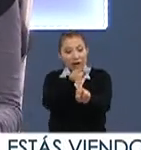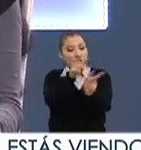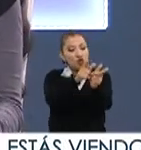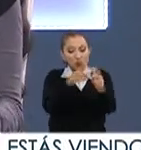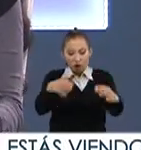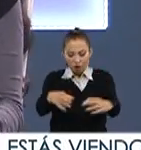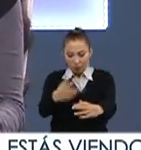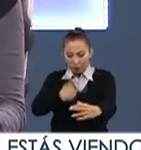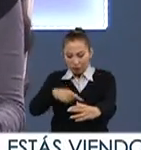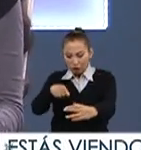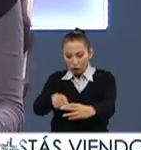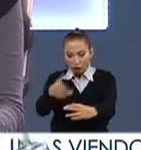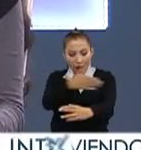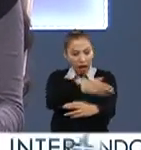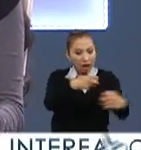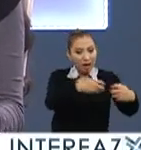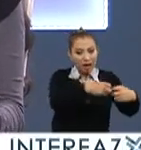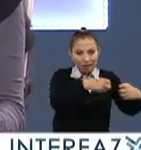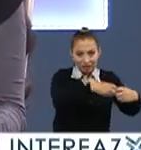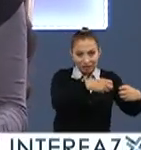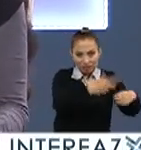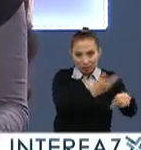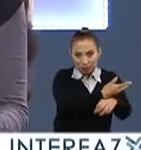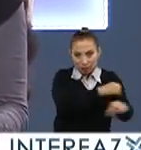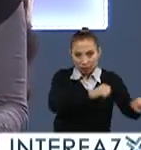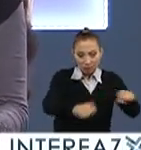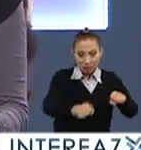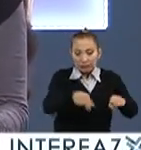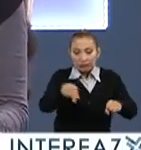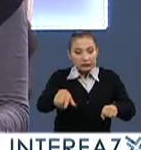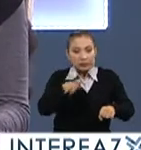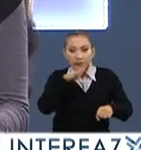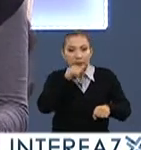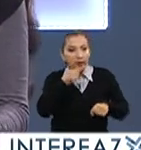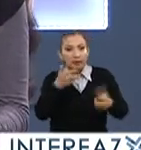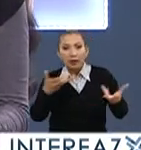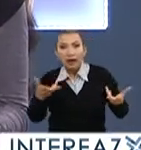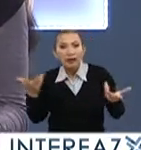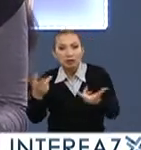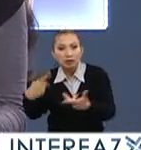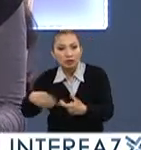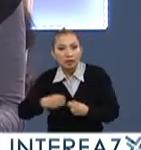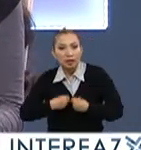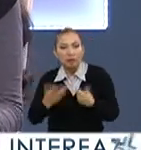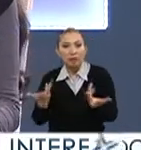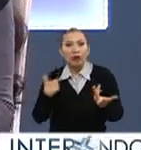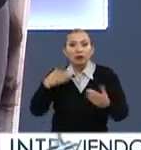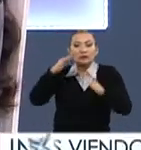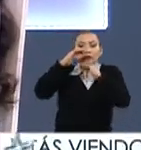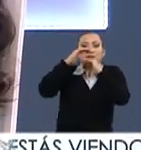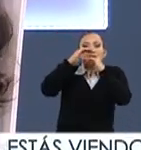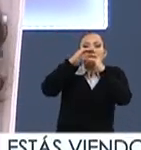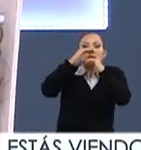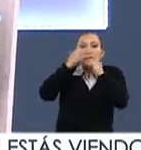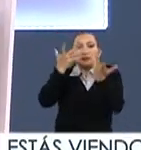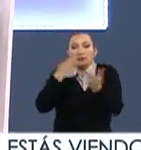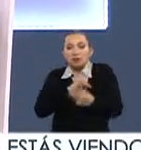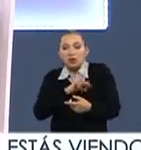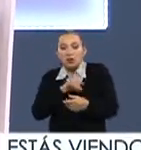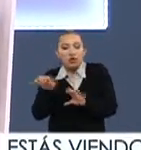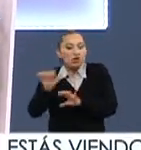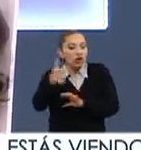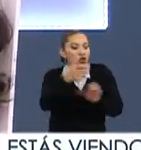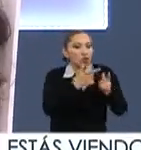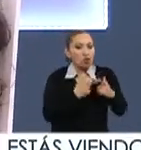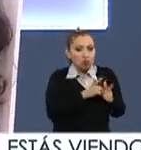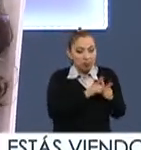grupo de personas que tiene este estrés, que les imposibilita realizar sus actividades cotidianas, y un grupo de